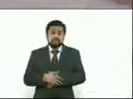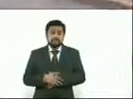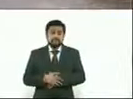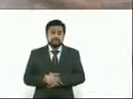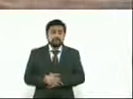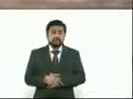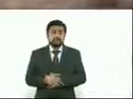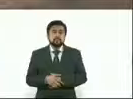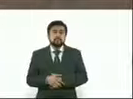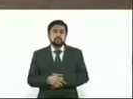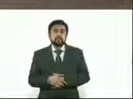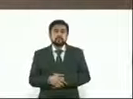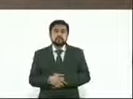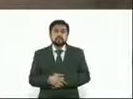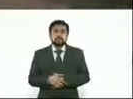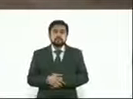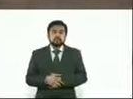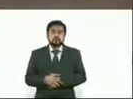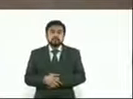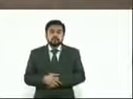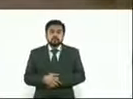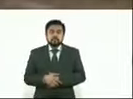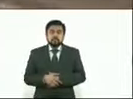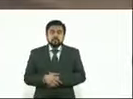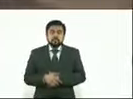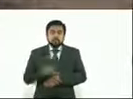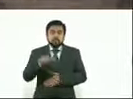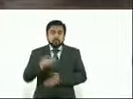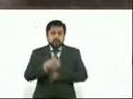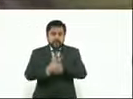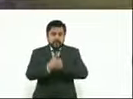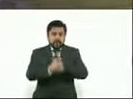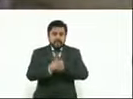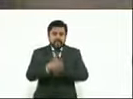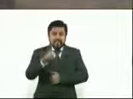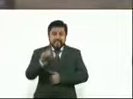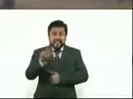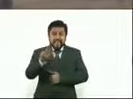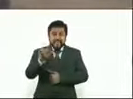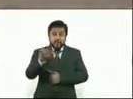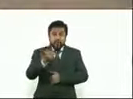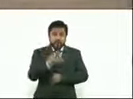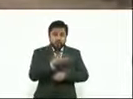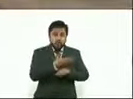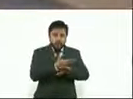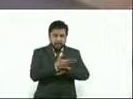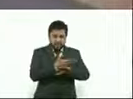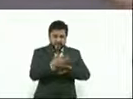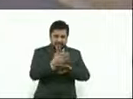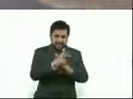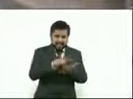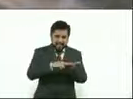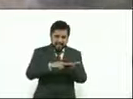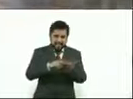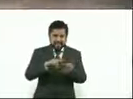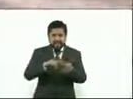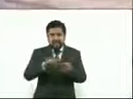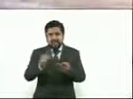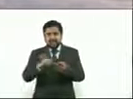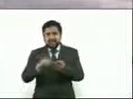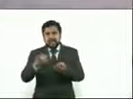tanto Darío como también Eloy en este duelo. Darío en verde y blanco y en color limón está Eloy Sánchez